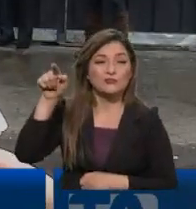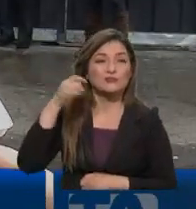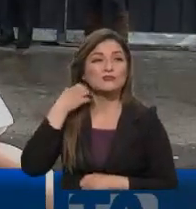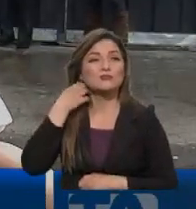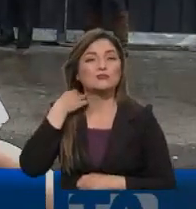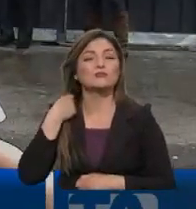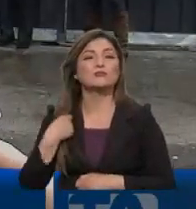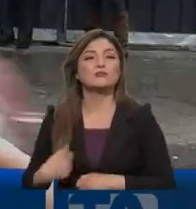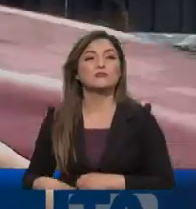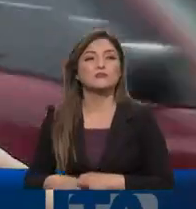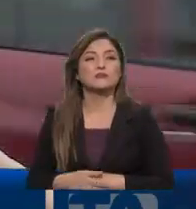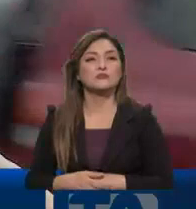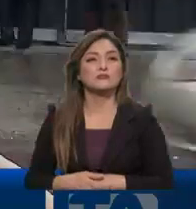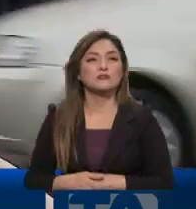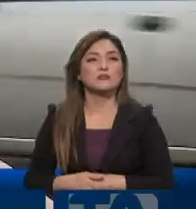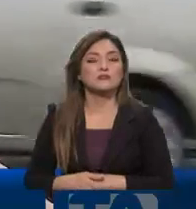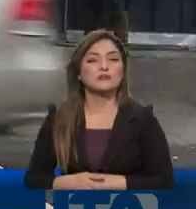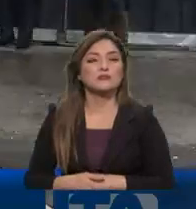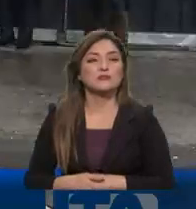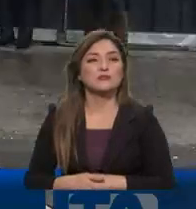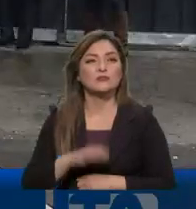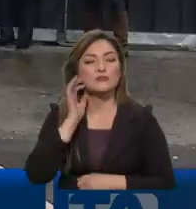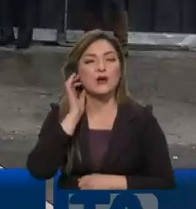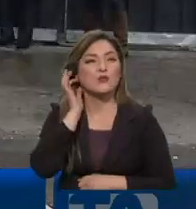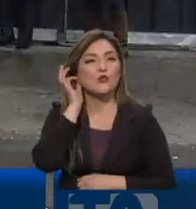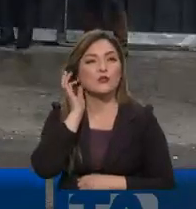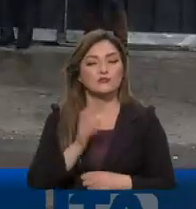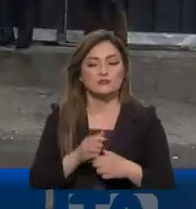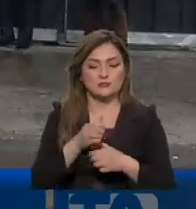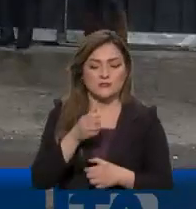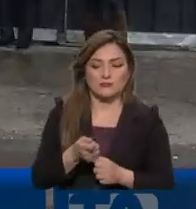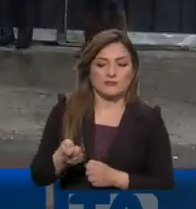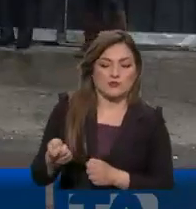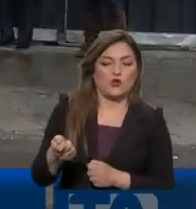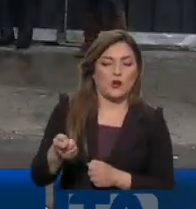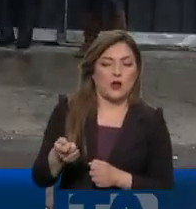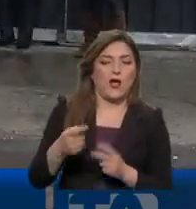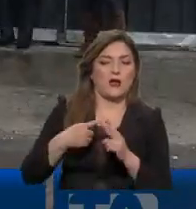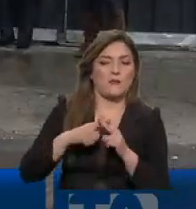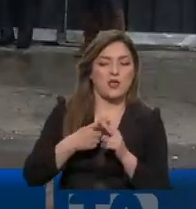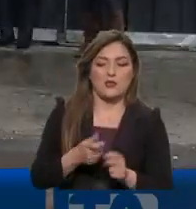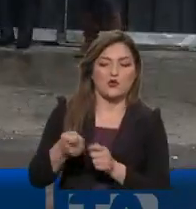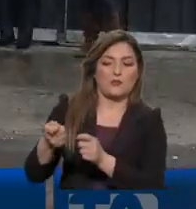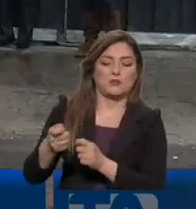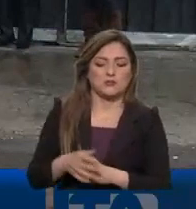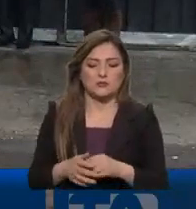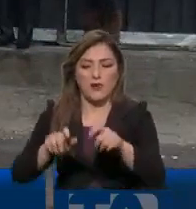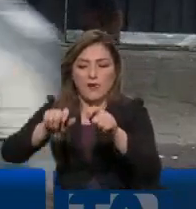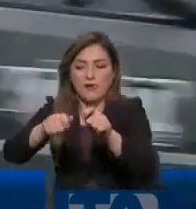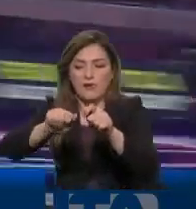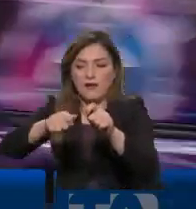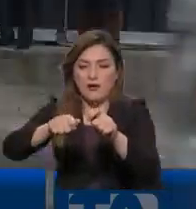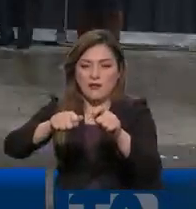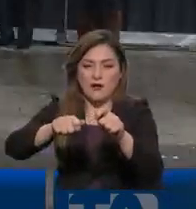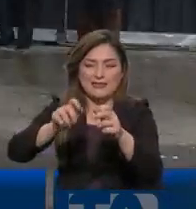Ese momento le pasa la mujer al otro caballero. Y empieza él a forcejear la cerradura, desprendiéndola completamente